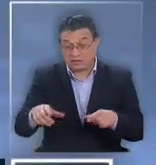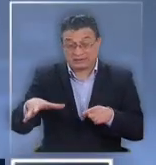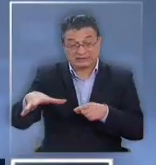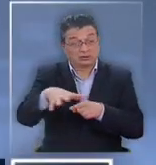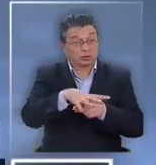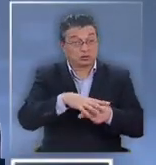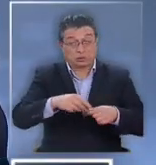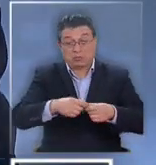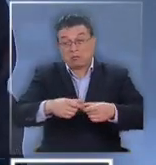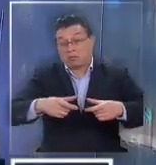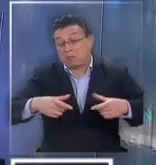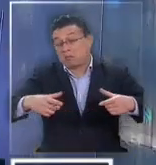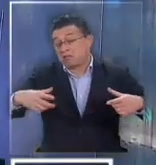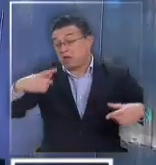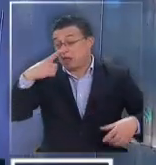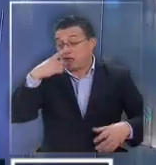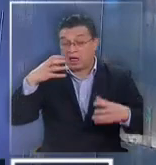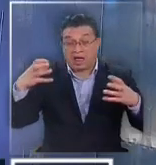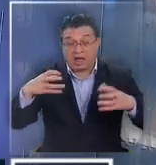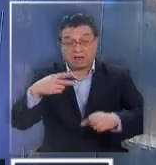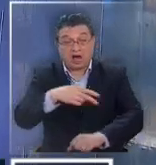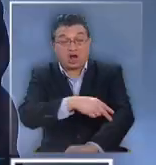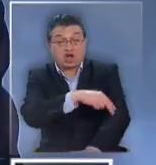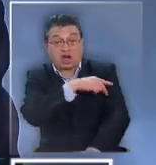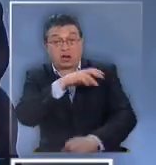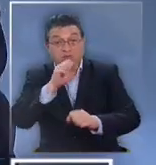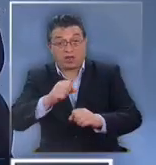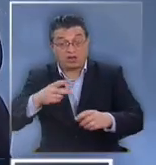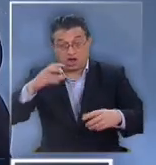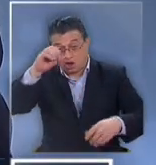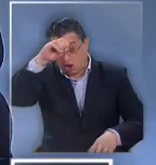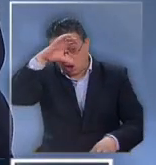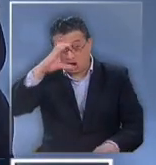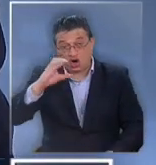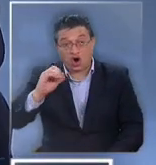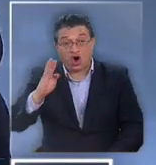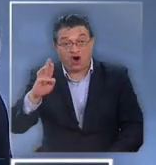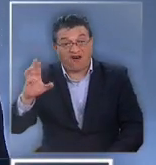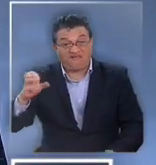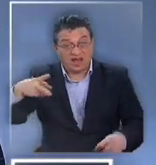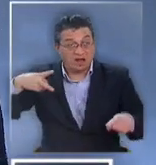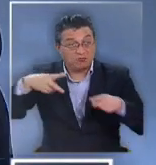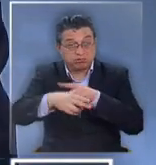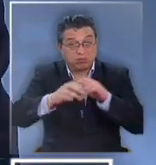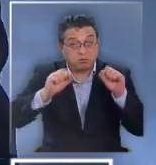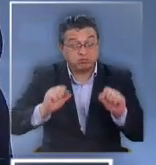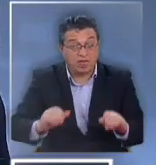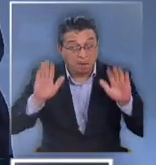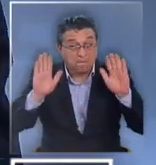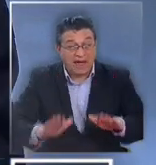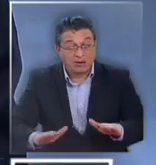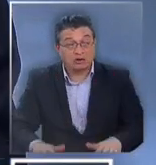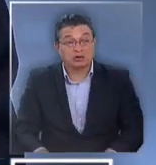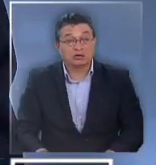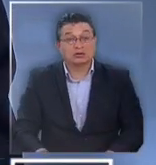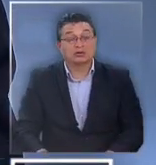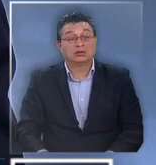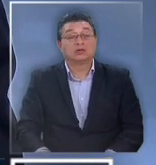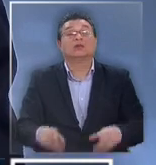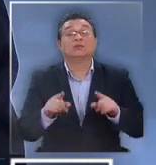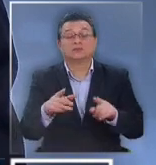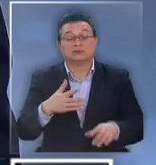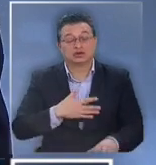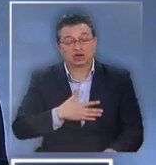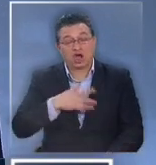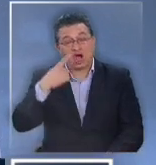se agrava en la zona norte para la minería del cobre chile yo creo que la minería